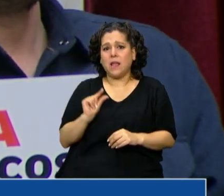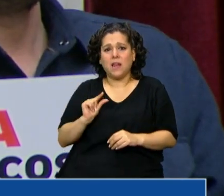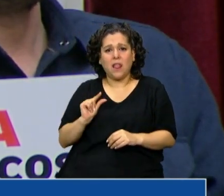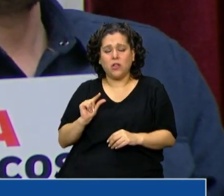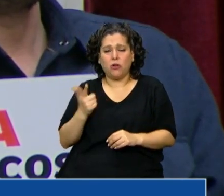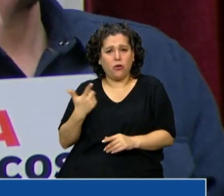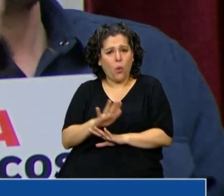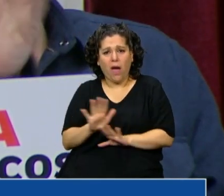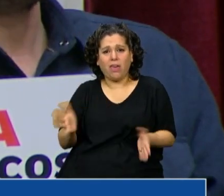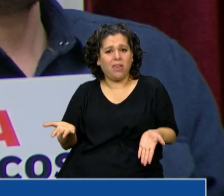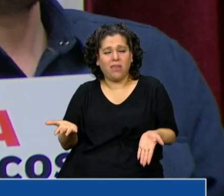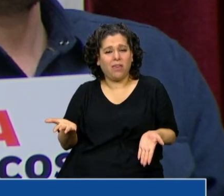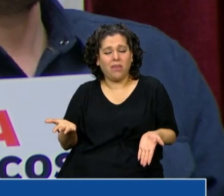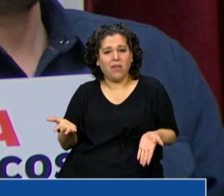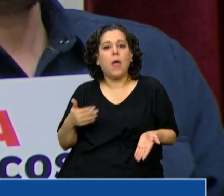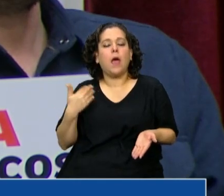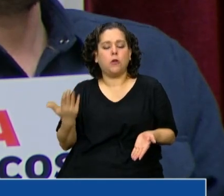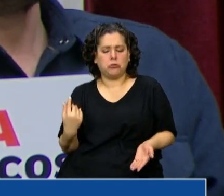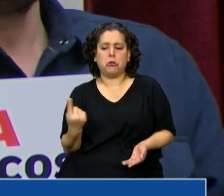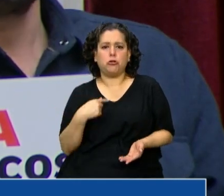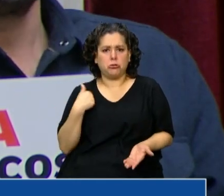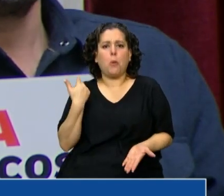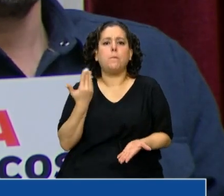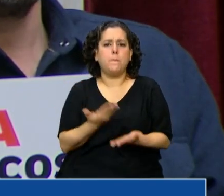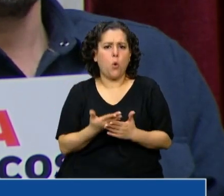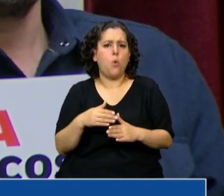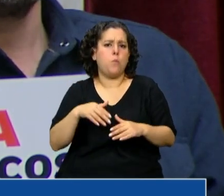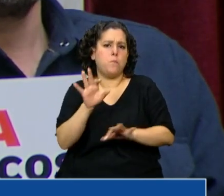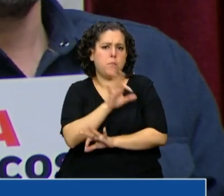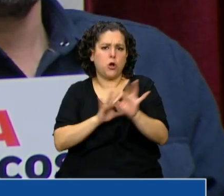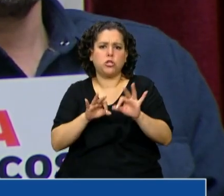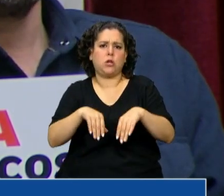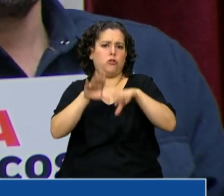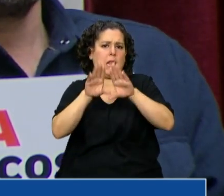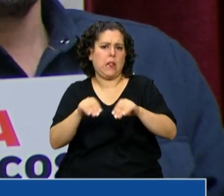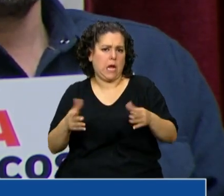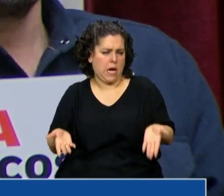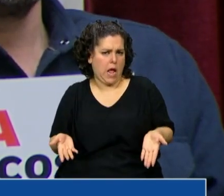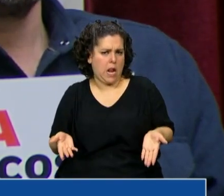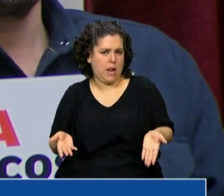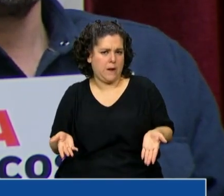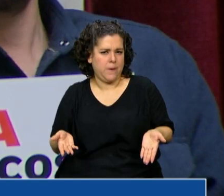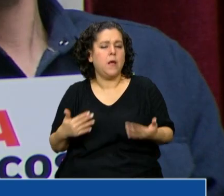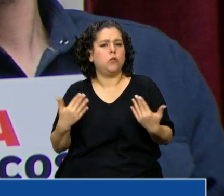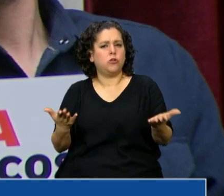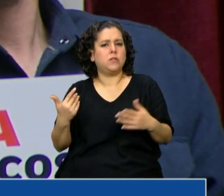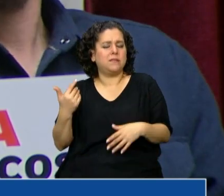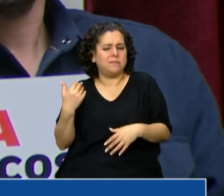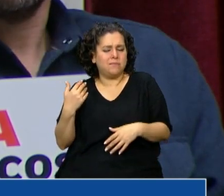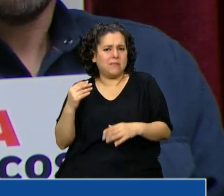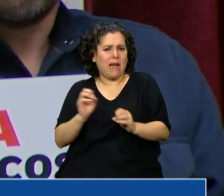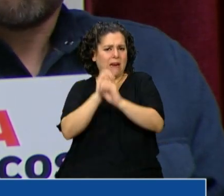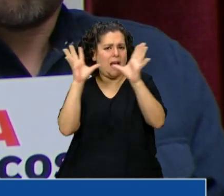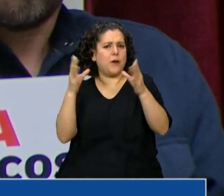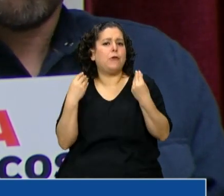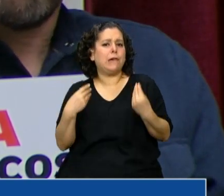condiciones. Entonces presentamos un proyecto integral. En ese sentido, creo que está claro que quienes